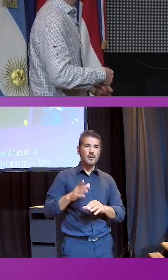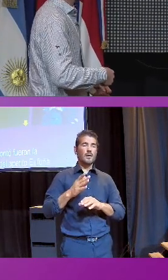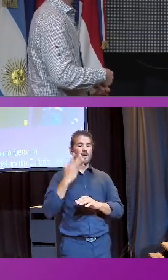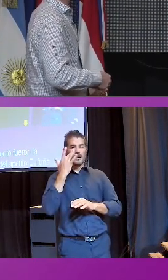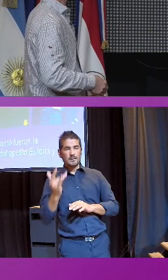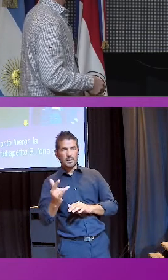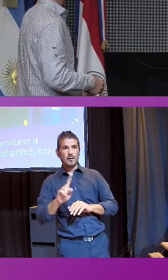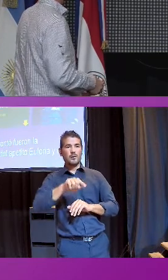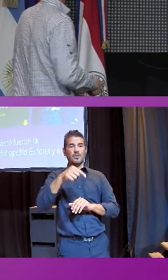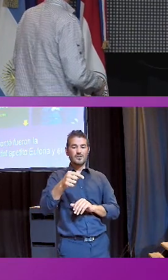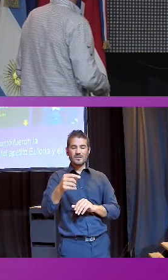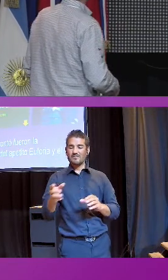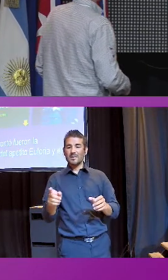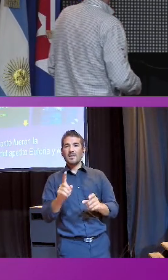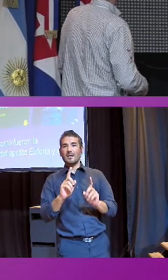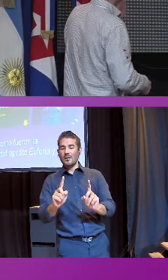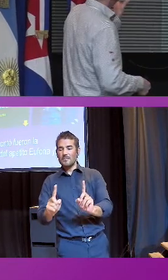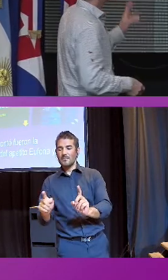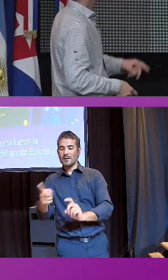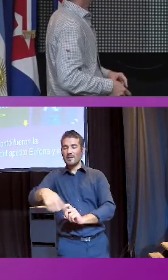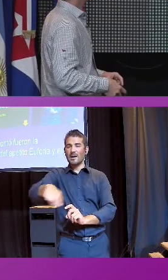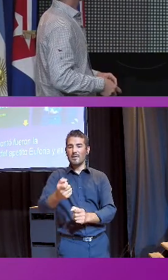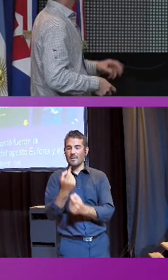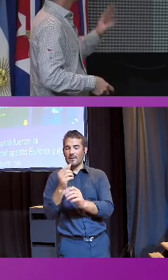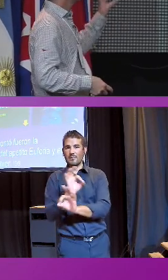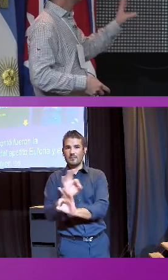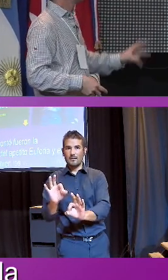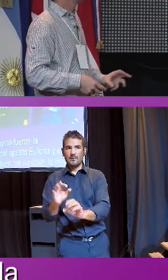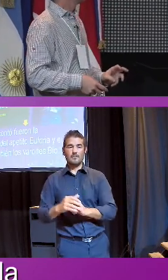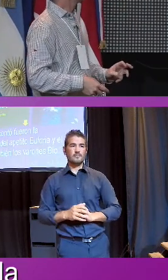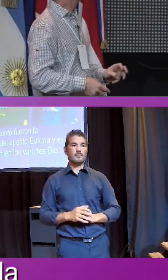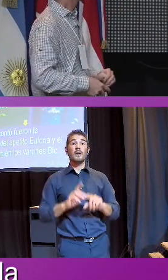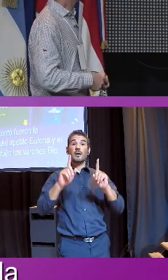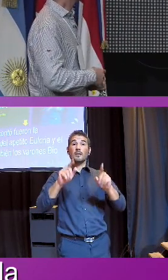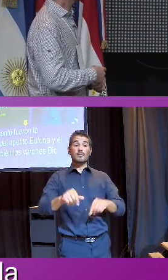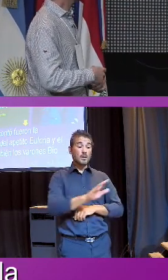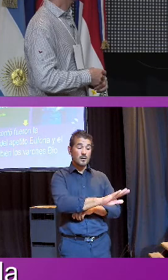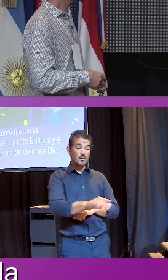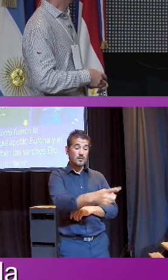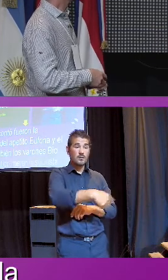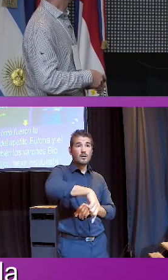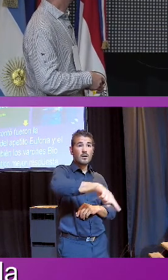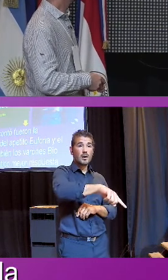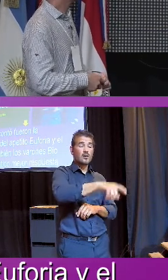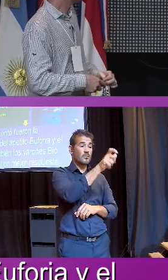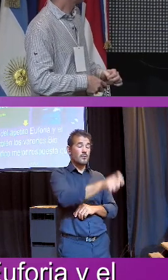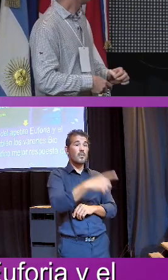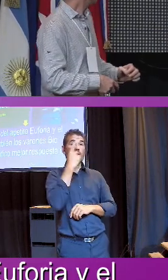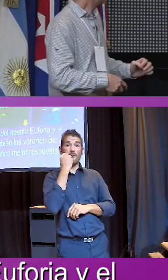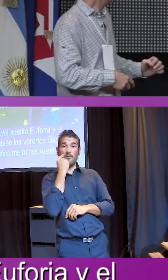resto no mayor que el placebo. También los varones vio mejor respuesta, en el autismo idiopático mejor respuesta que en los con síndromes